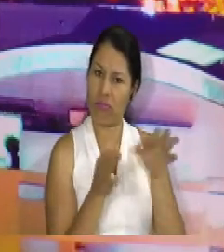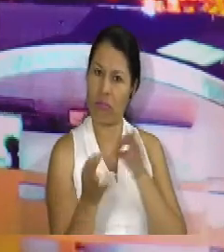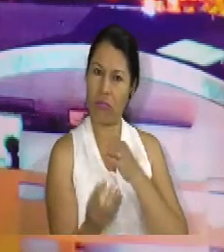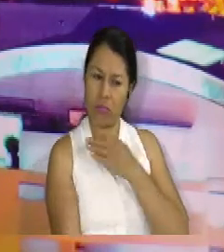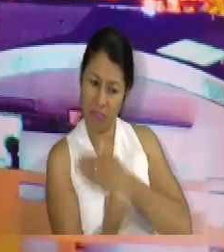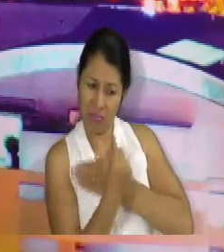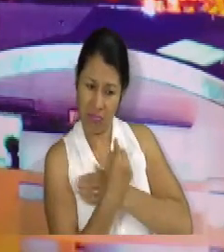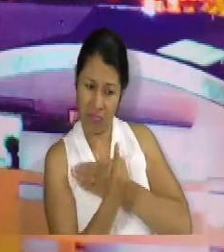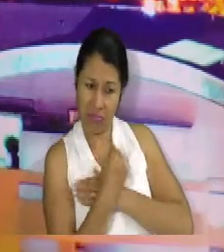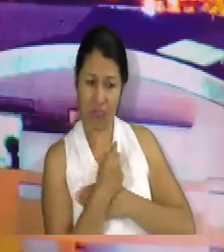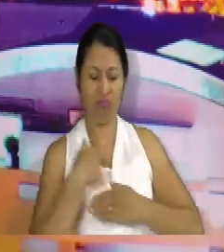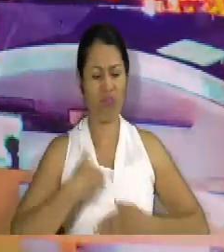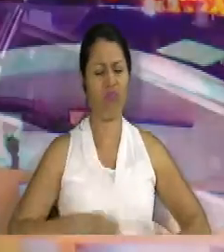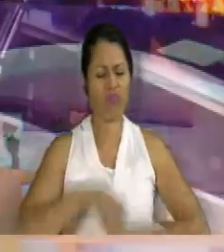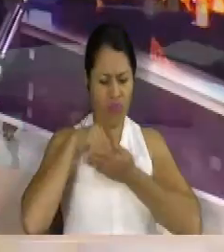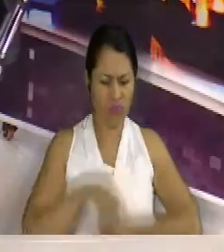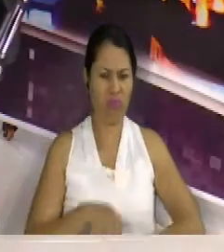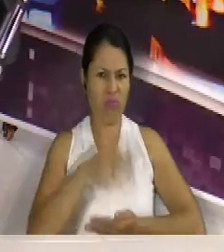mis principios,